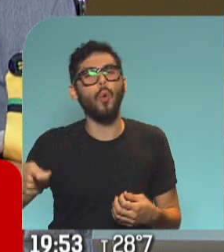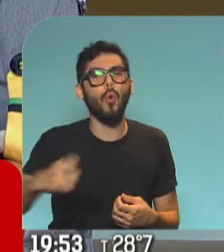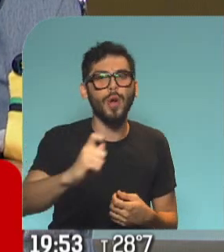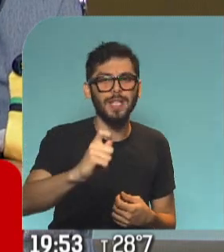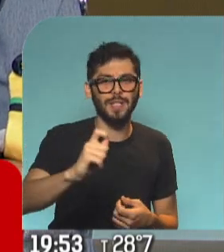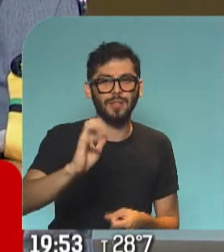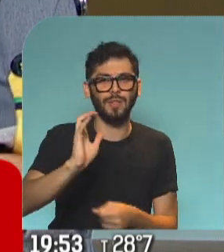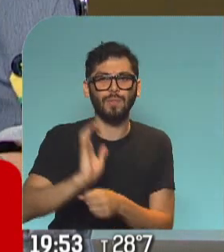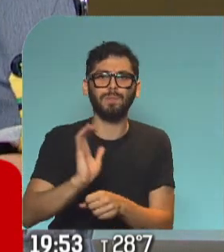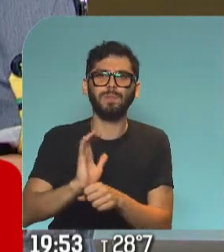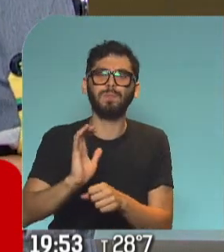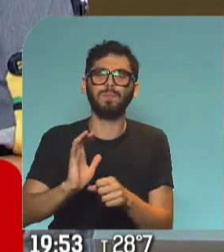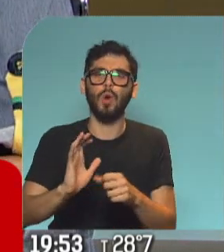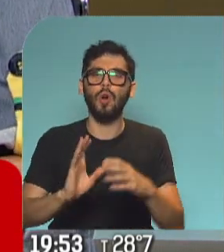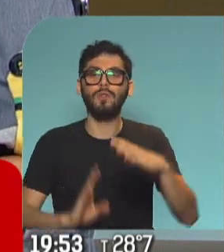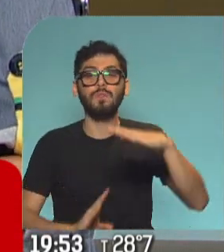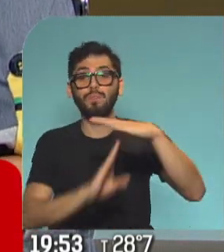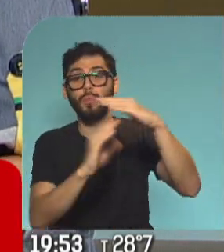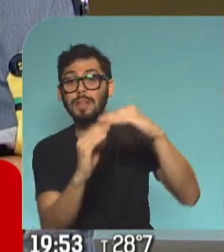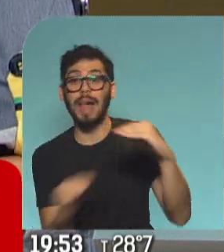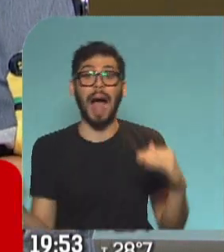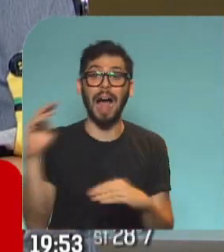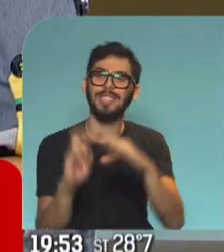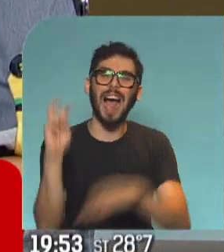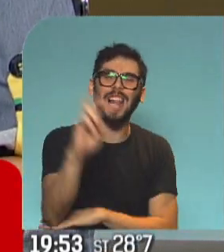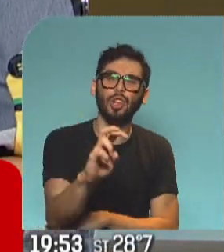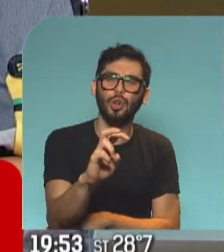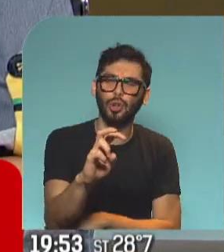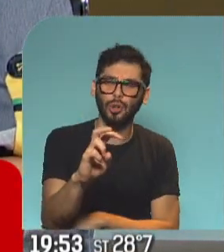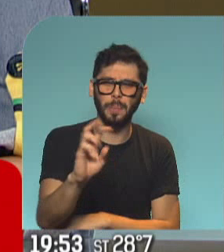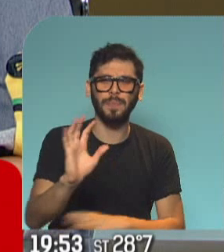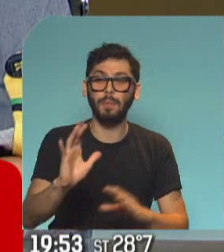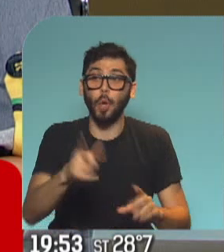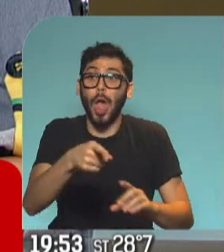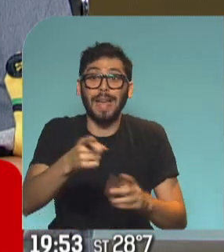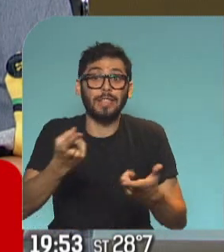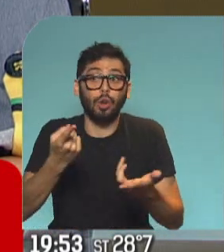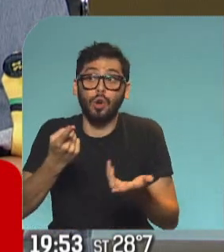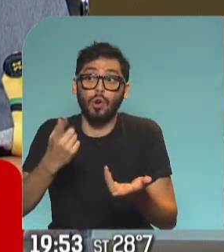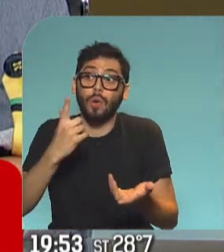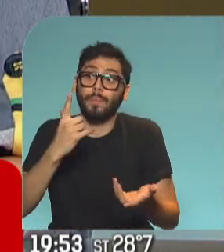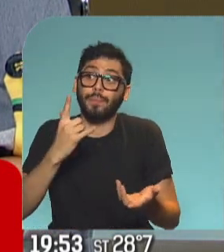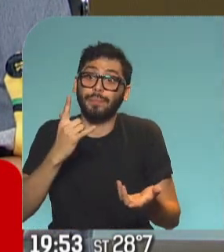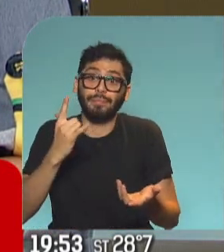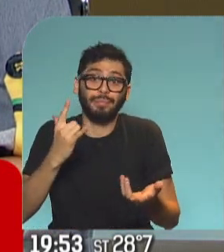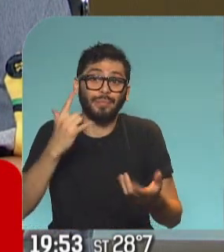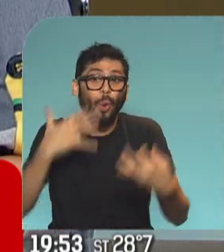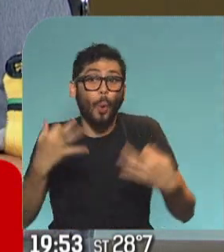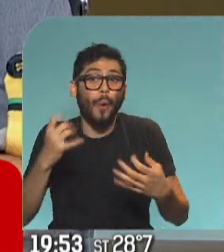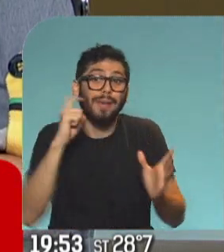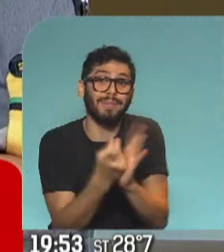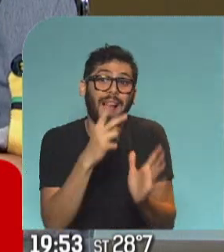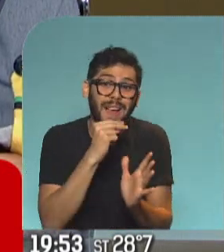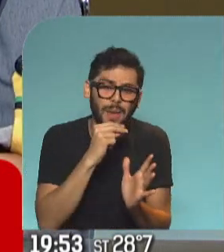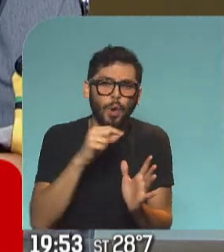sortear el orden de prioridad. Acá no es solamente que se ha sortado el orden de prioridad, acá hay contrataciones privadas, por lo menos sospechosas y ocultas.